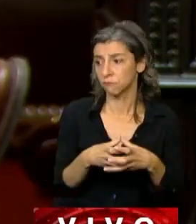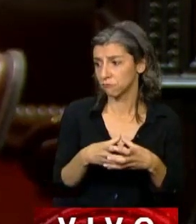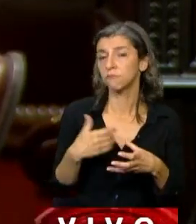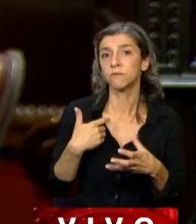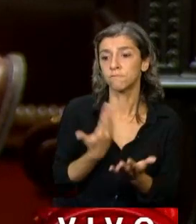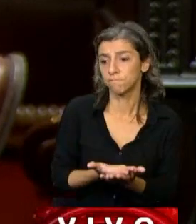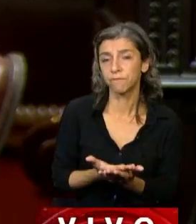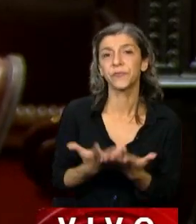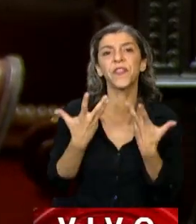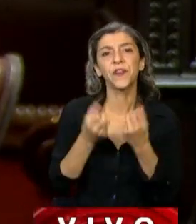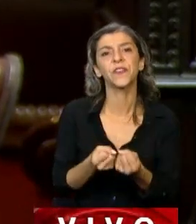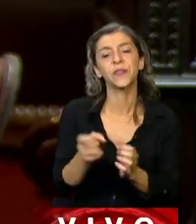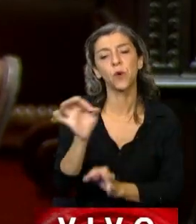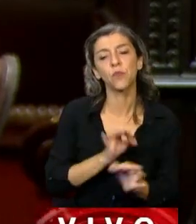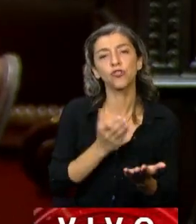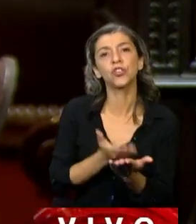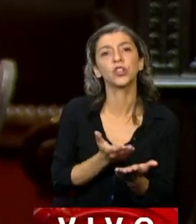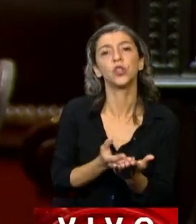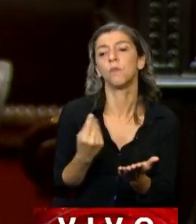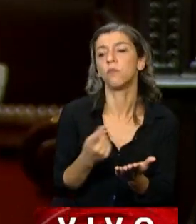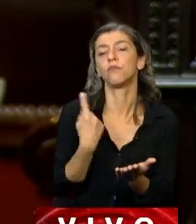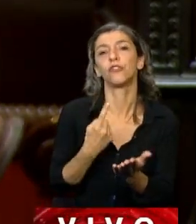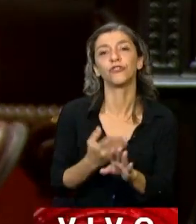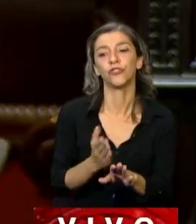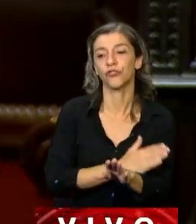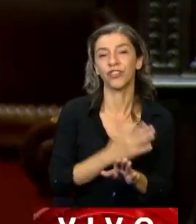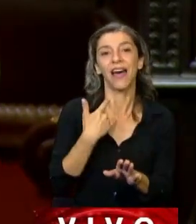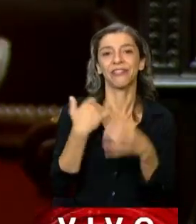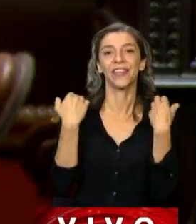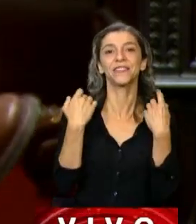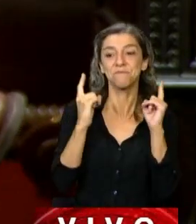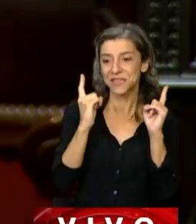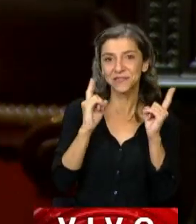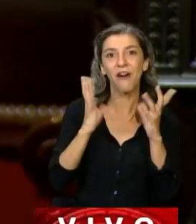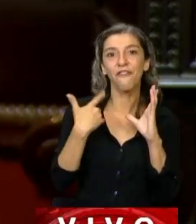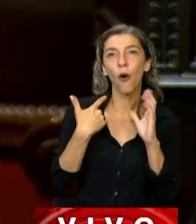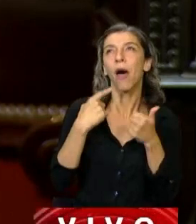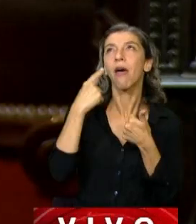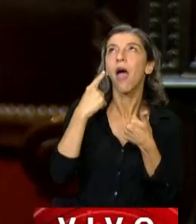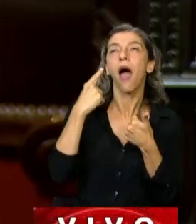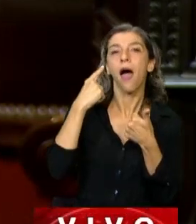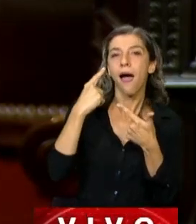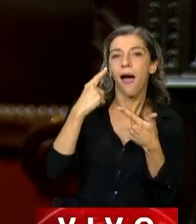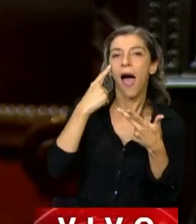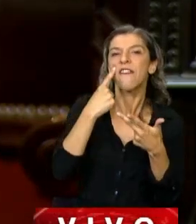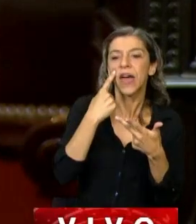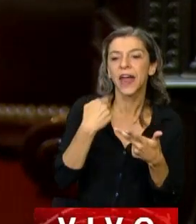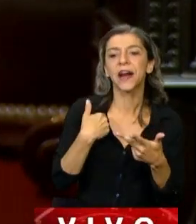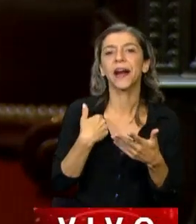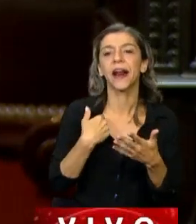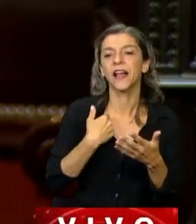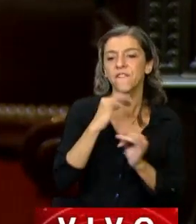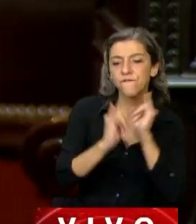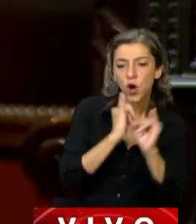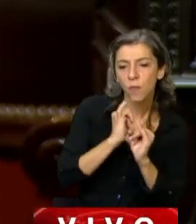ese proyecto por la sencilla razón de haber hecho esos ejercicios que les decía recién. Analizar los datos, analizar la experiencia